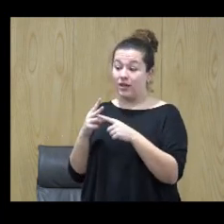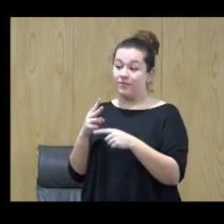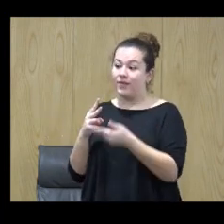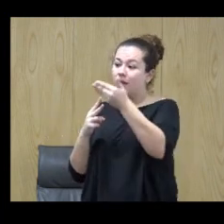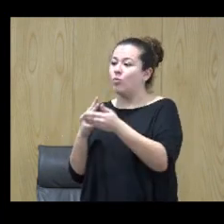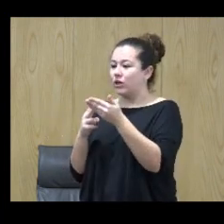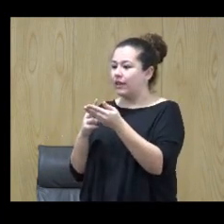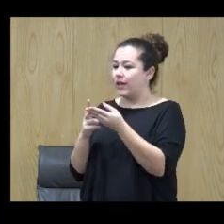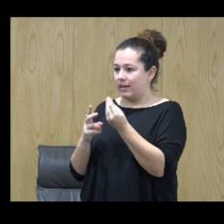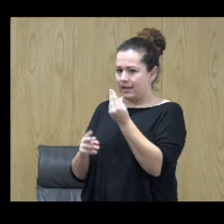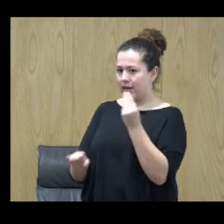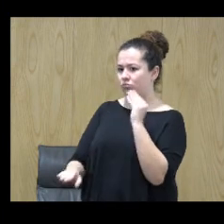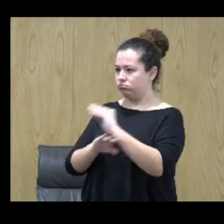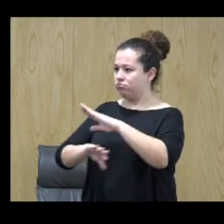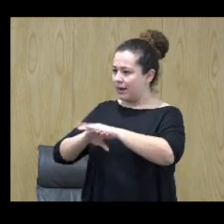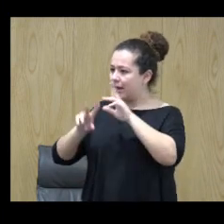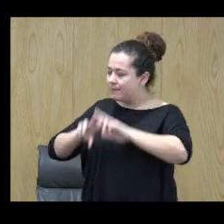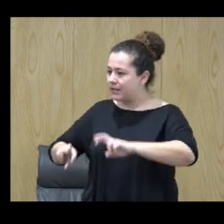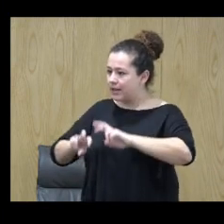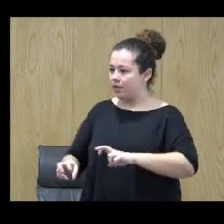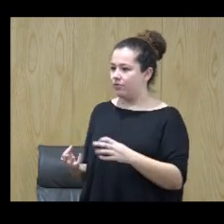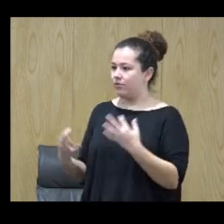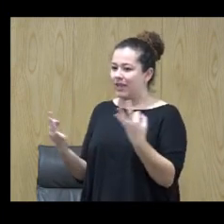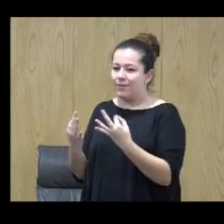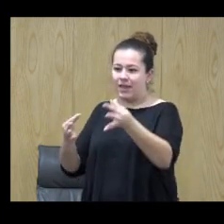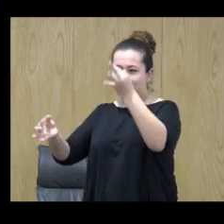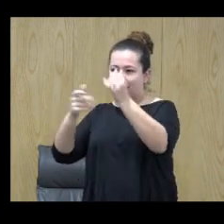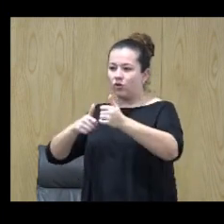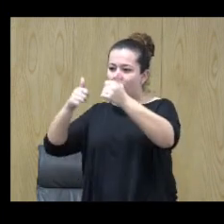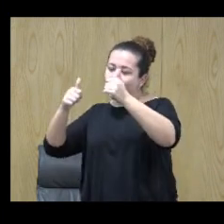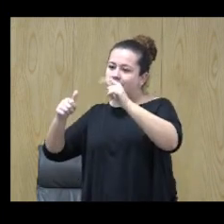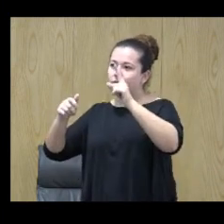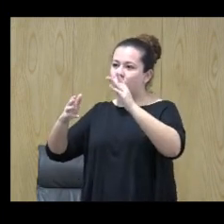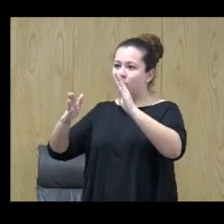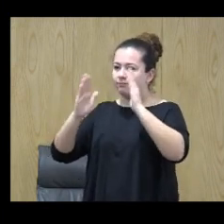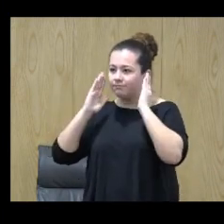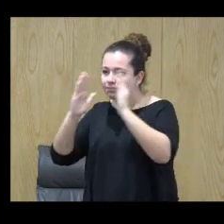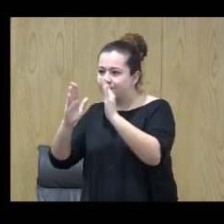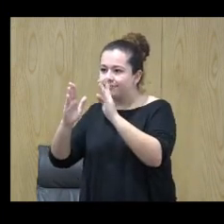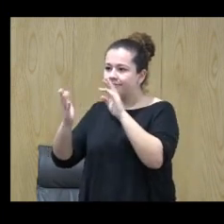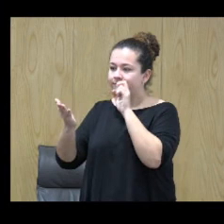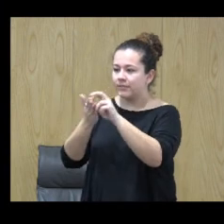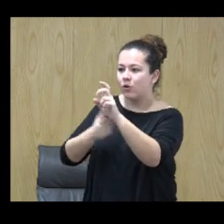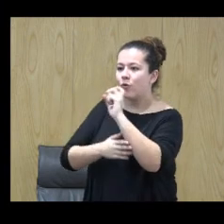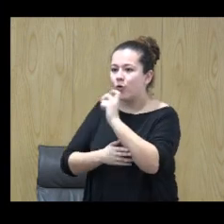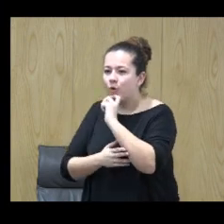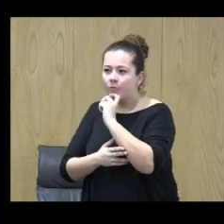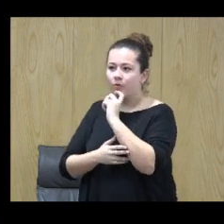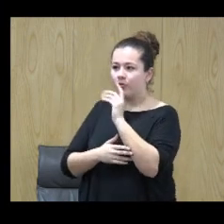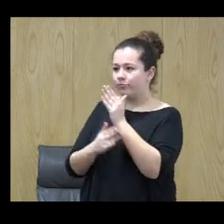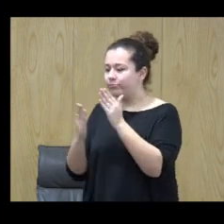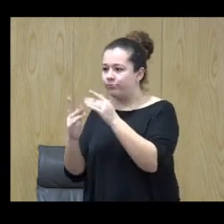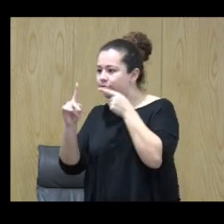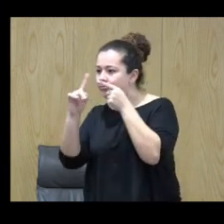la investigación, que tengamos más datos sobre hacia dónde debemos ir y que estén, bueno, pues